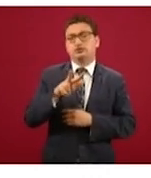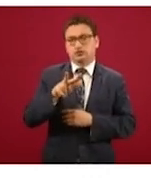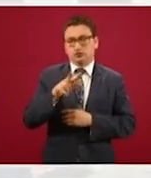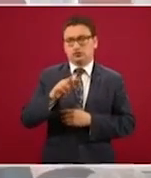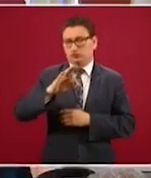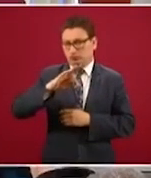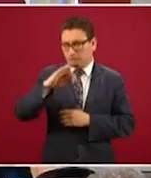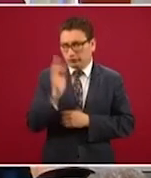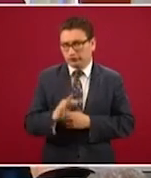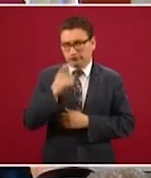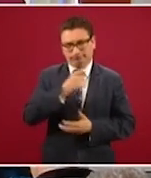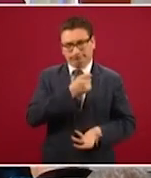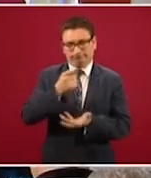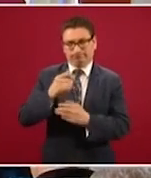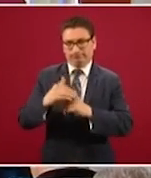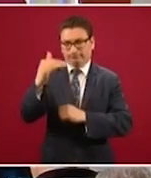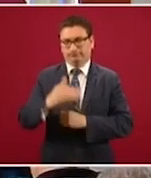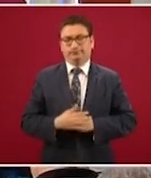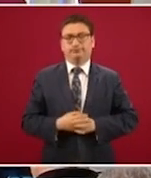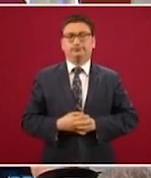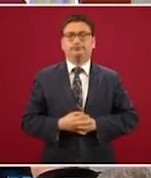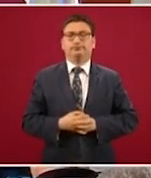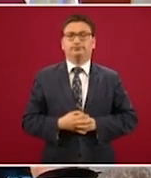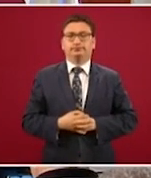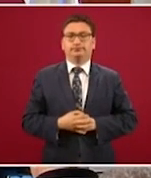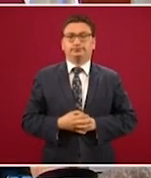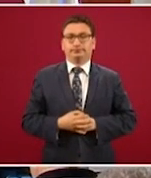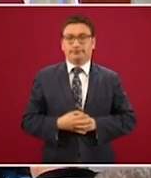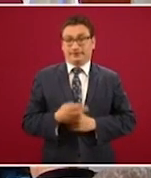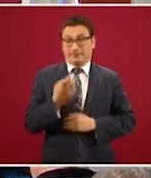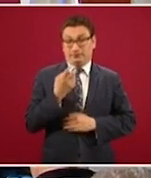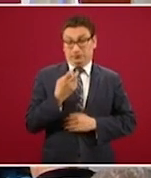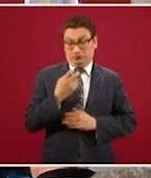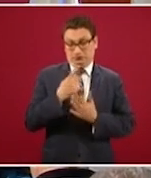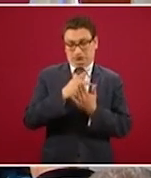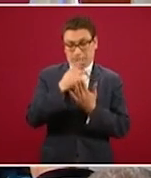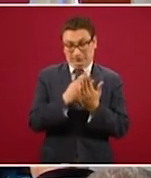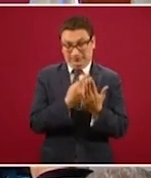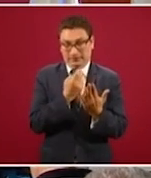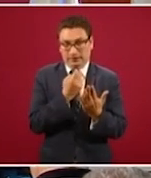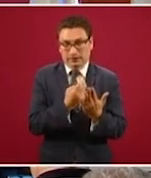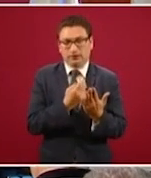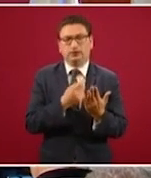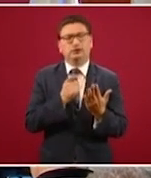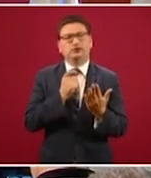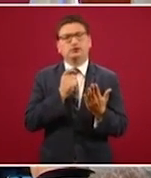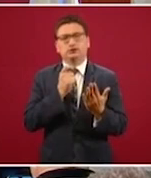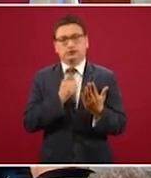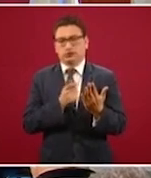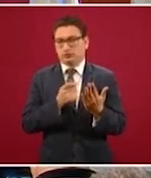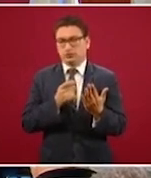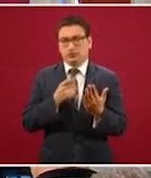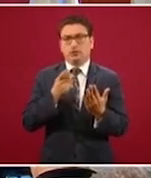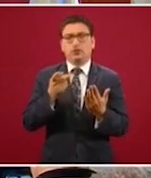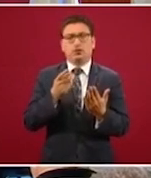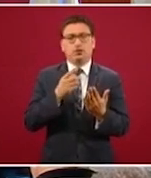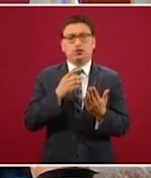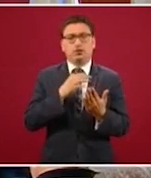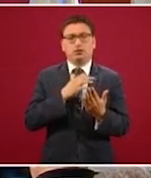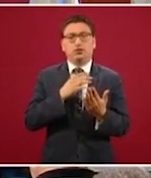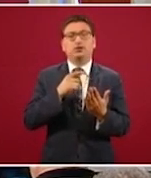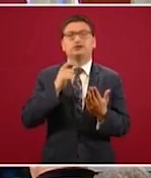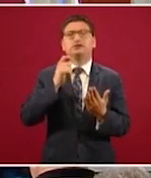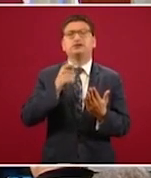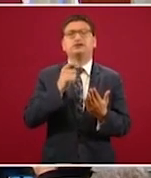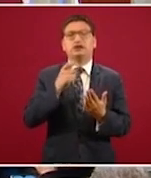de su presupuesto. Este programa cuenta, si me ayudan, gracias, con